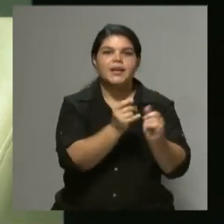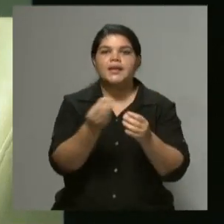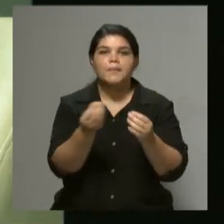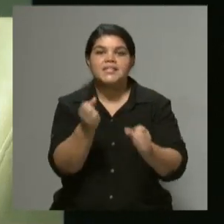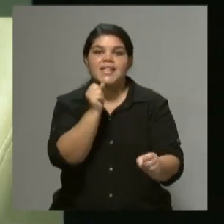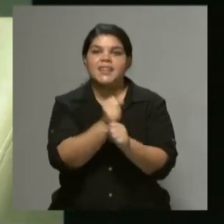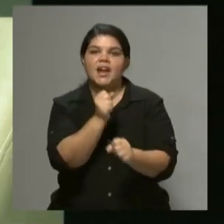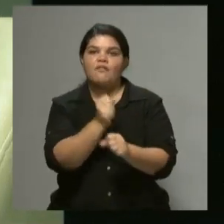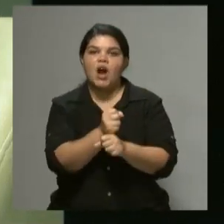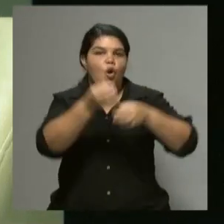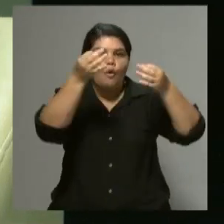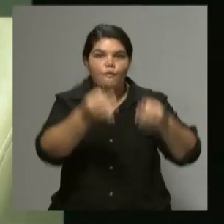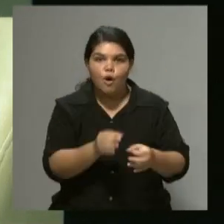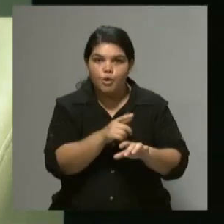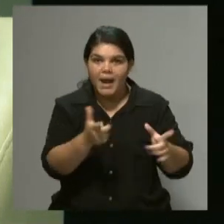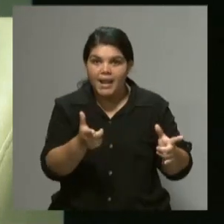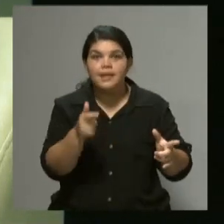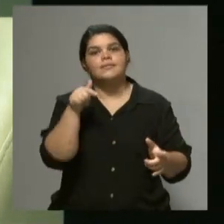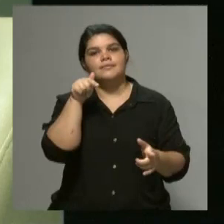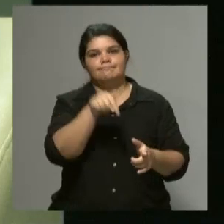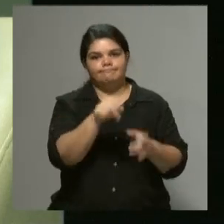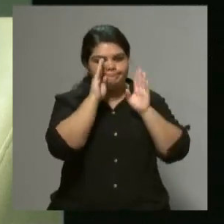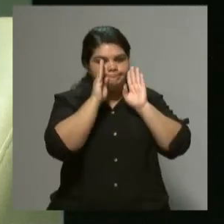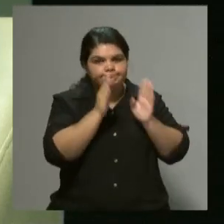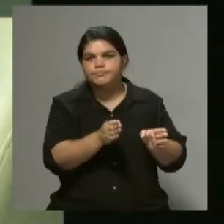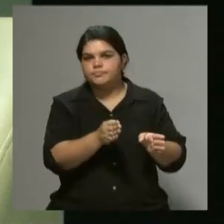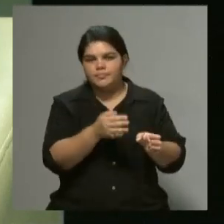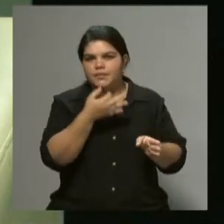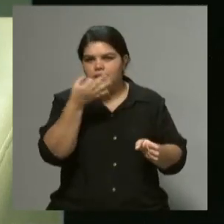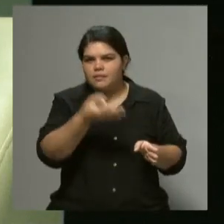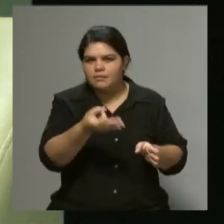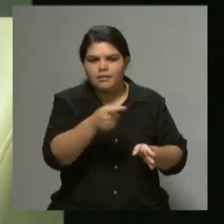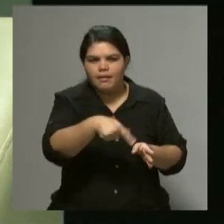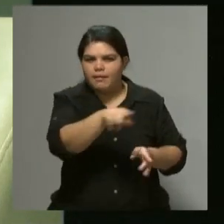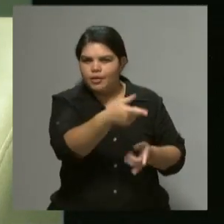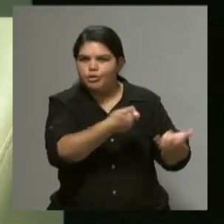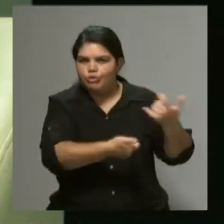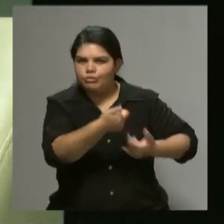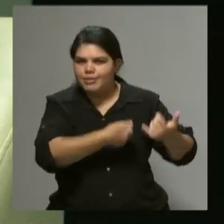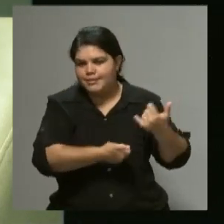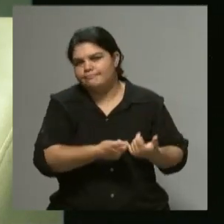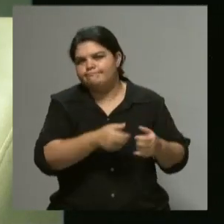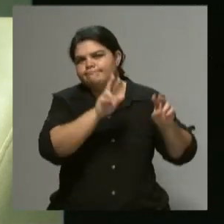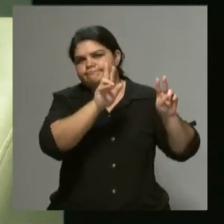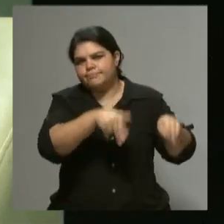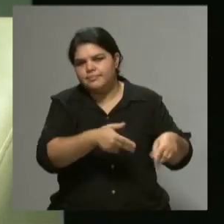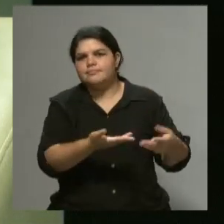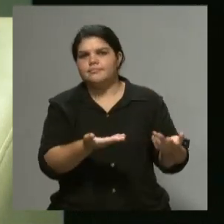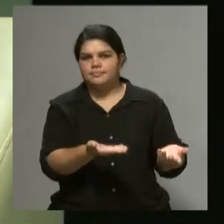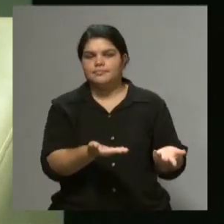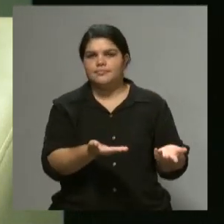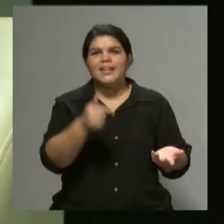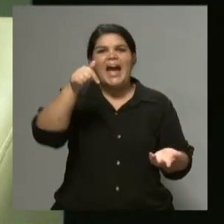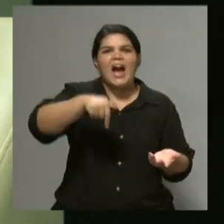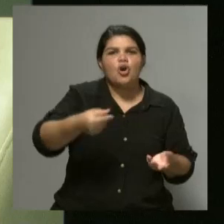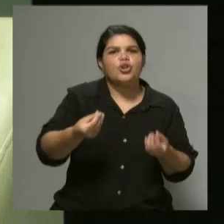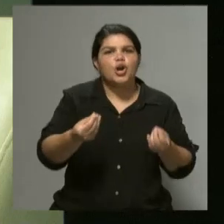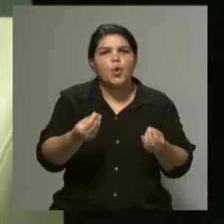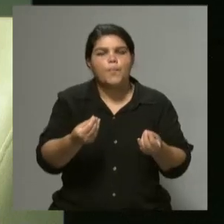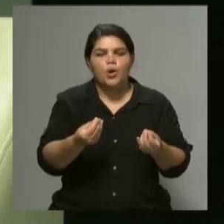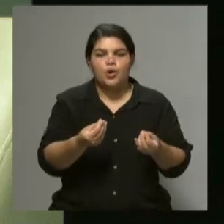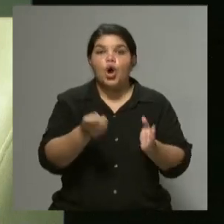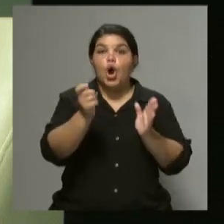Y es una realidad lo que ellos mismos dicen. hoy a la hora de contratar lo que se buscan son perfiles